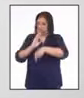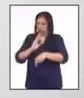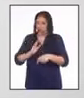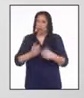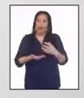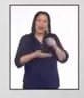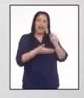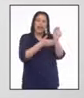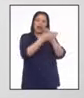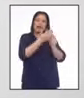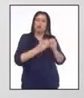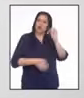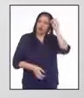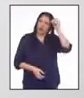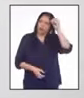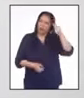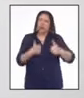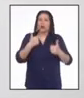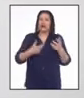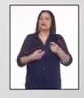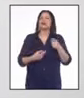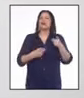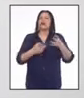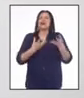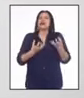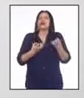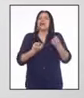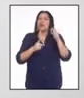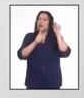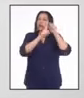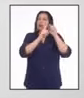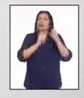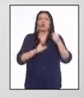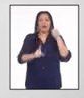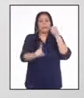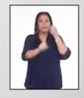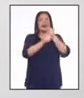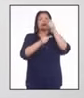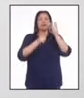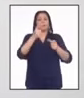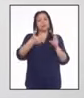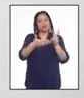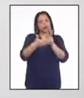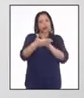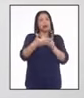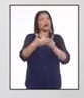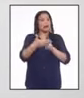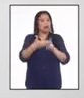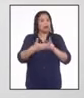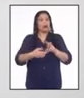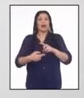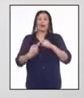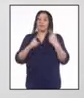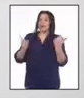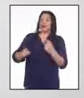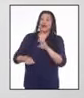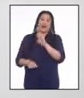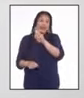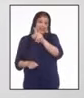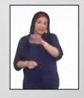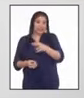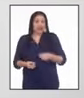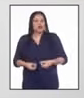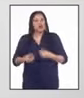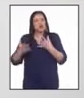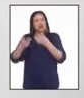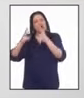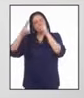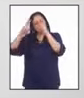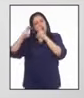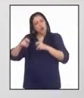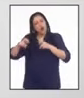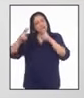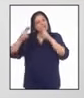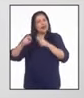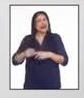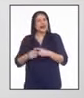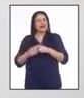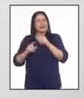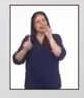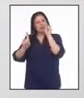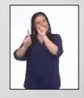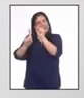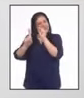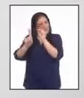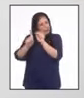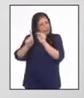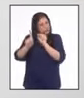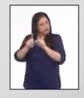artículo de opinión busca causar un impacto en el lector, mientras que el ensayo nos brinda un análisis mucho más